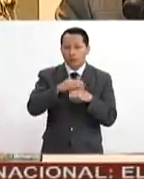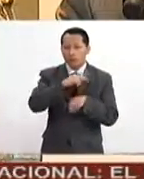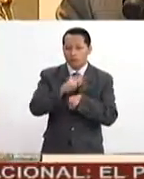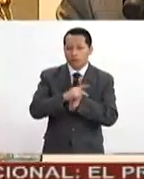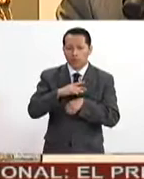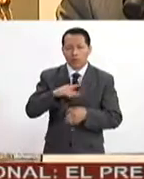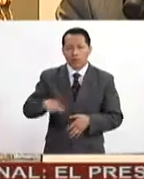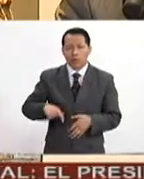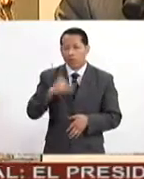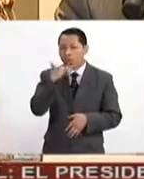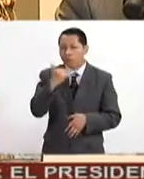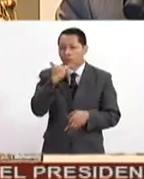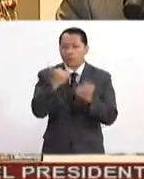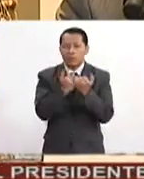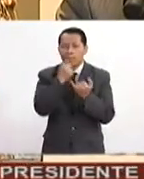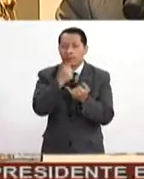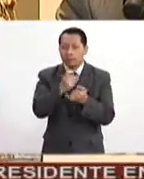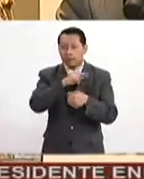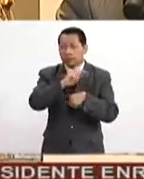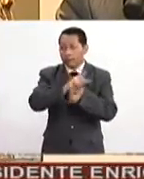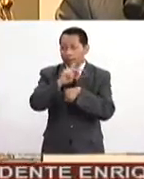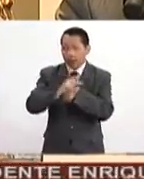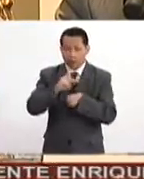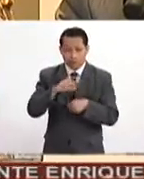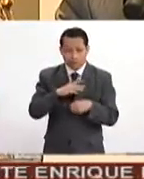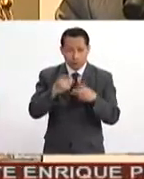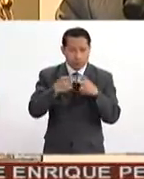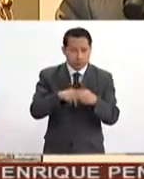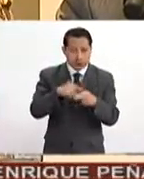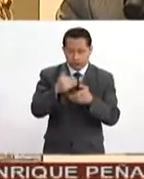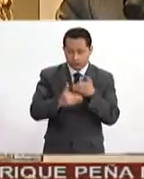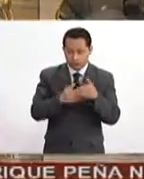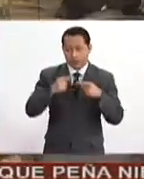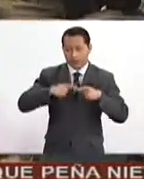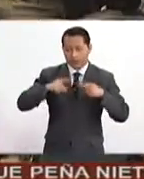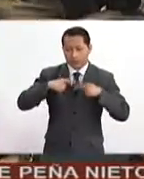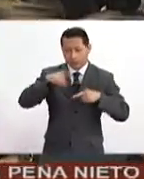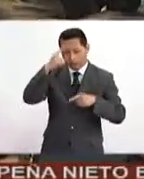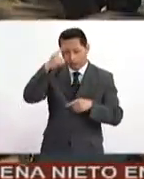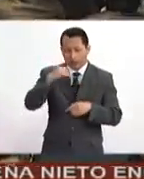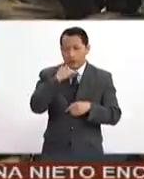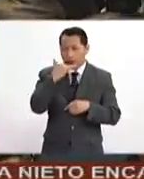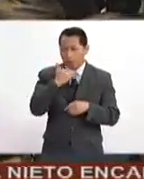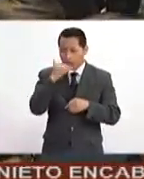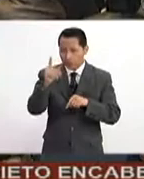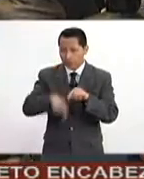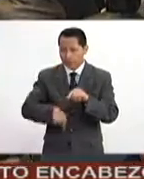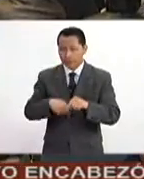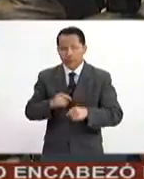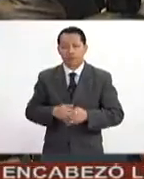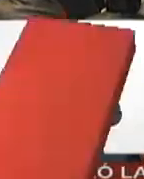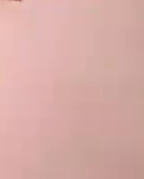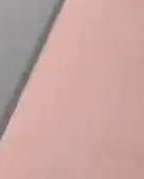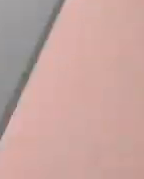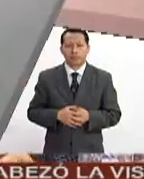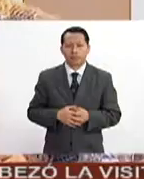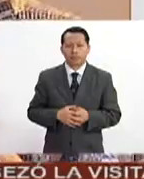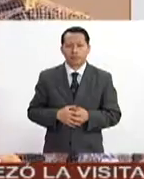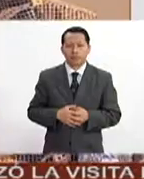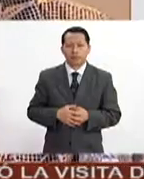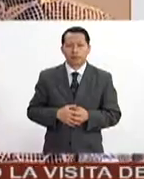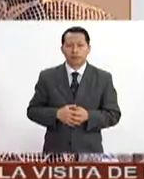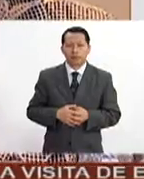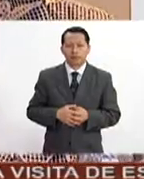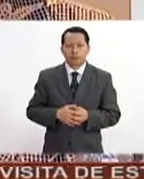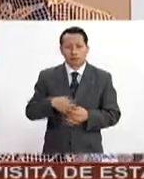gobiernos corruptos y celebró que en varios países se estén creando fiscalías para combatir ese flagelo.